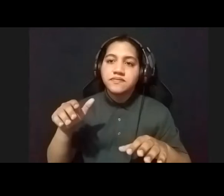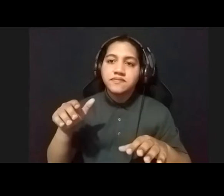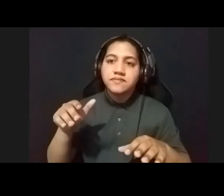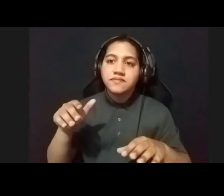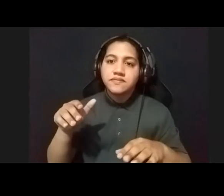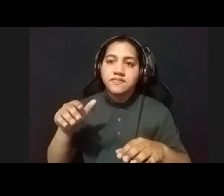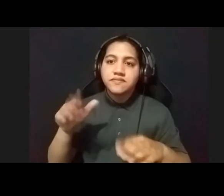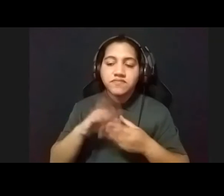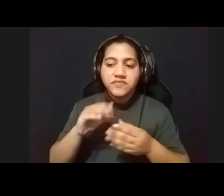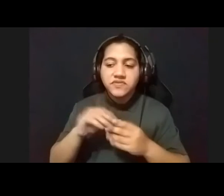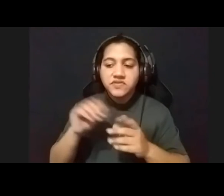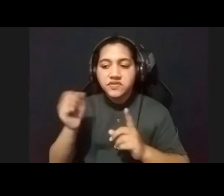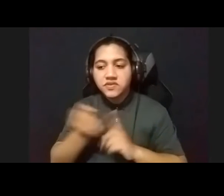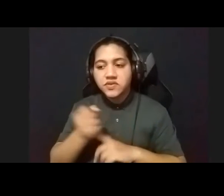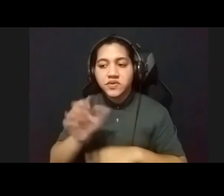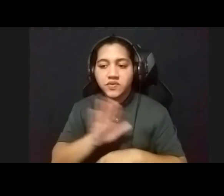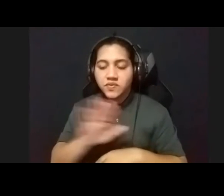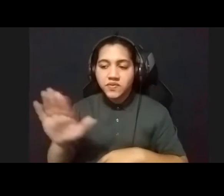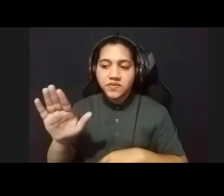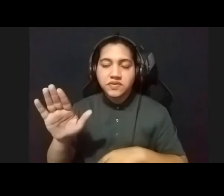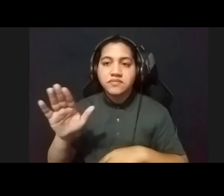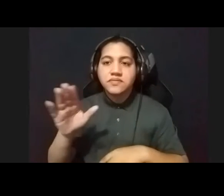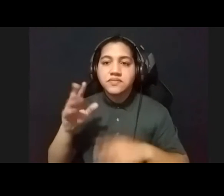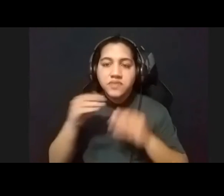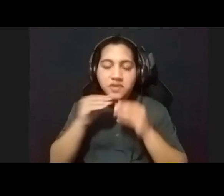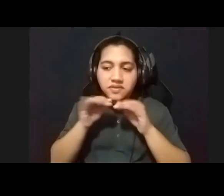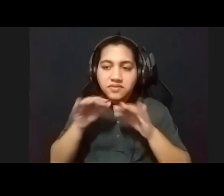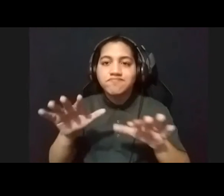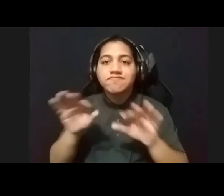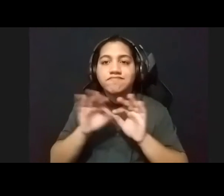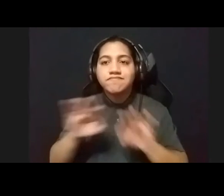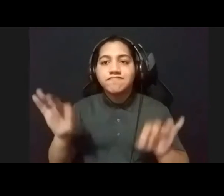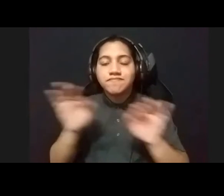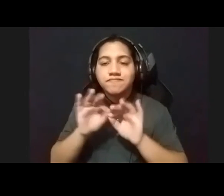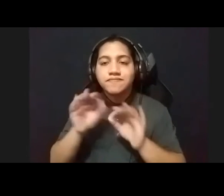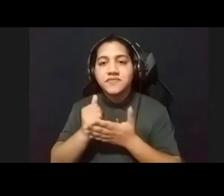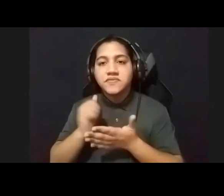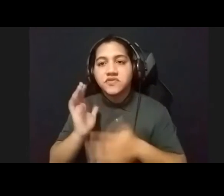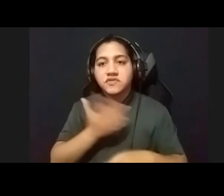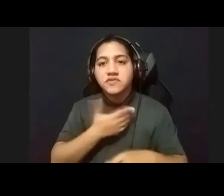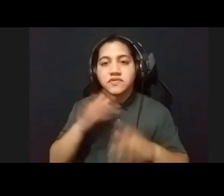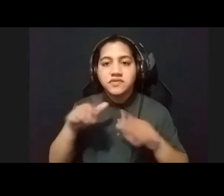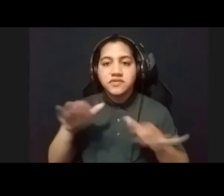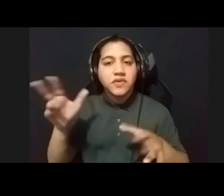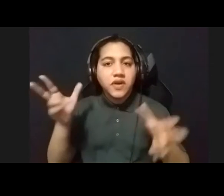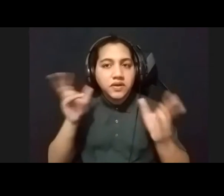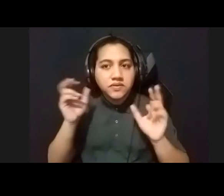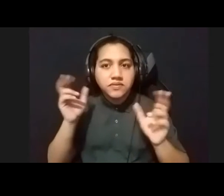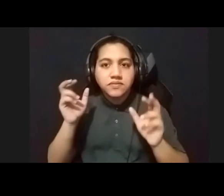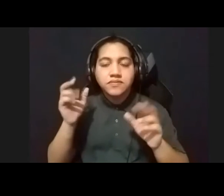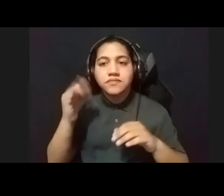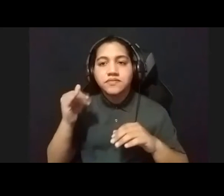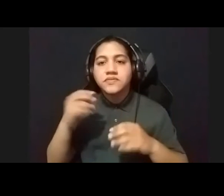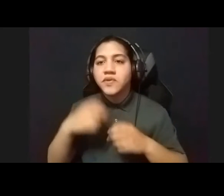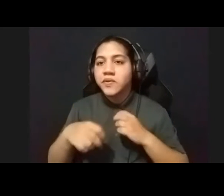cuenten situaciones de ustedes, porque la oralidad es lo más importante, ayudar a nuestros niños a escuchar, porque uno de los